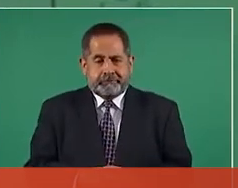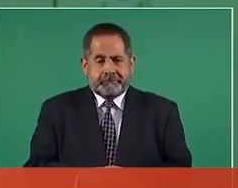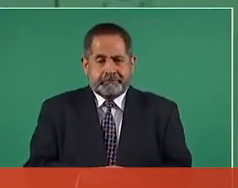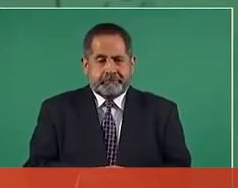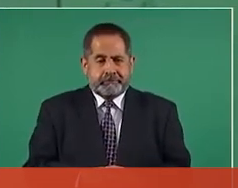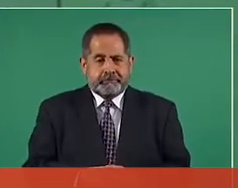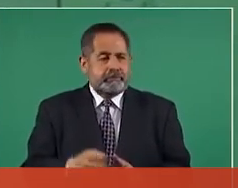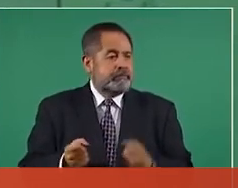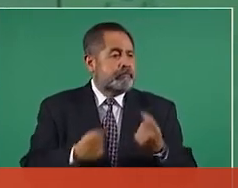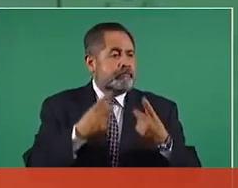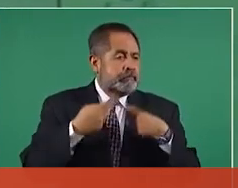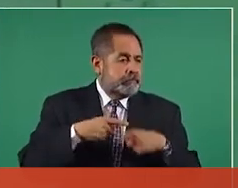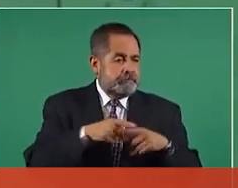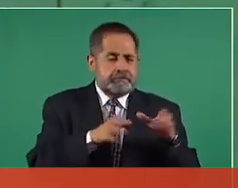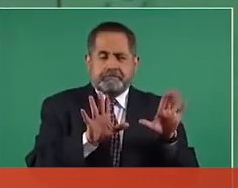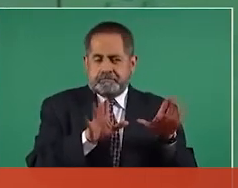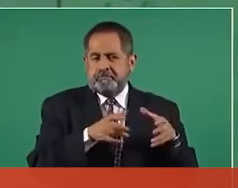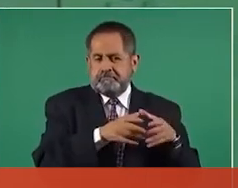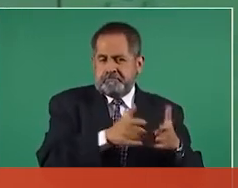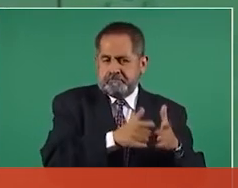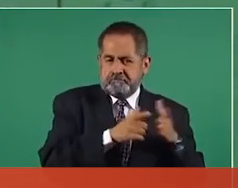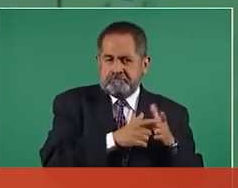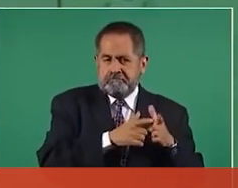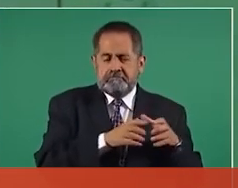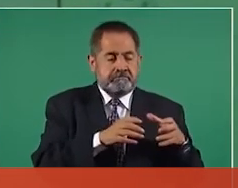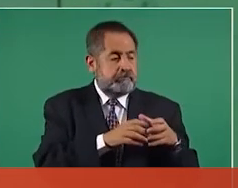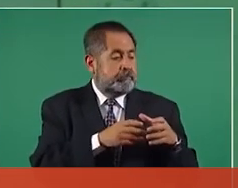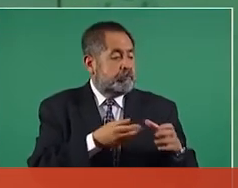cierta gente, ciertos grupos,